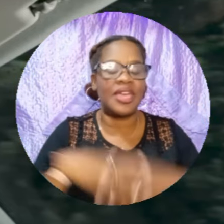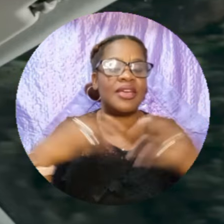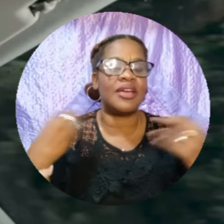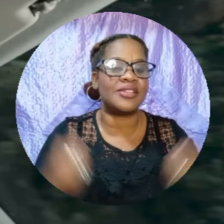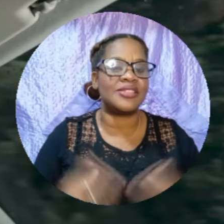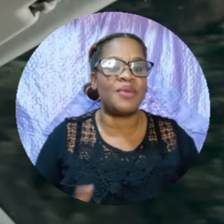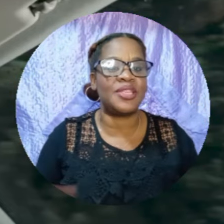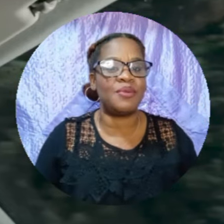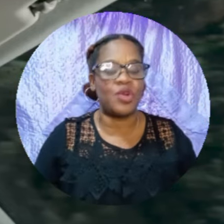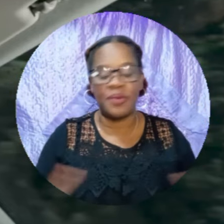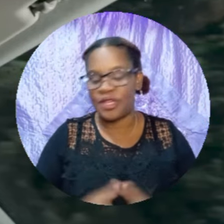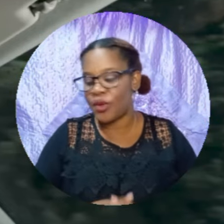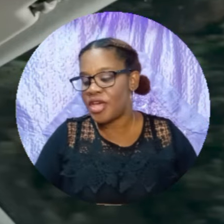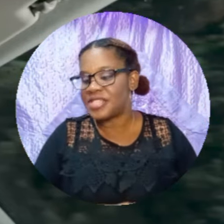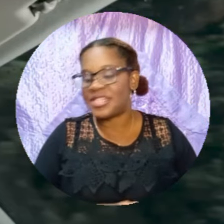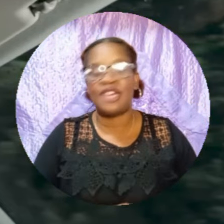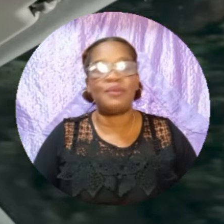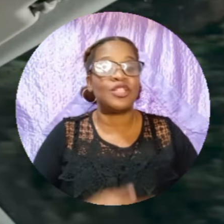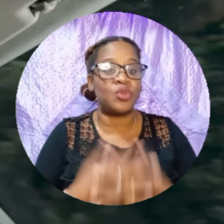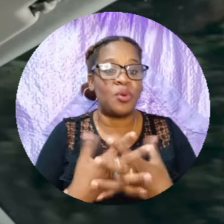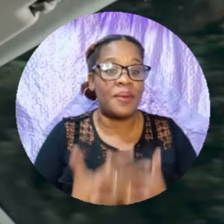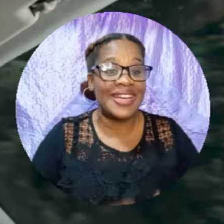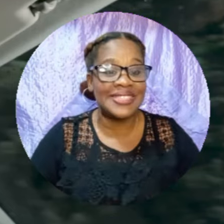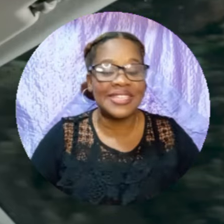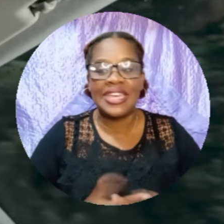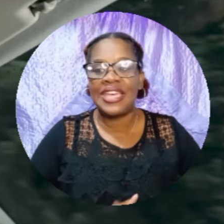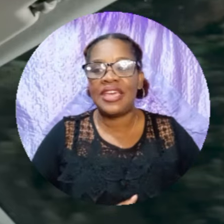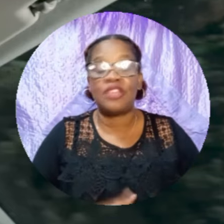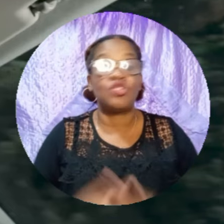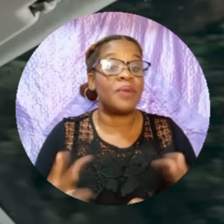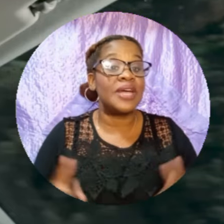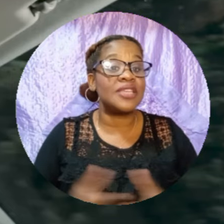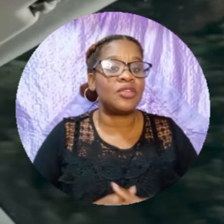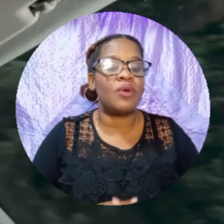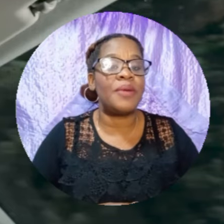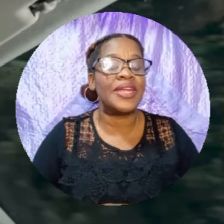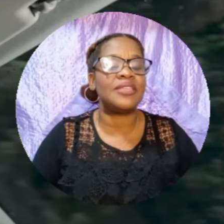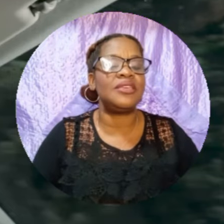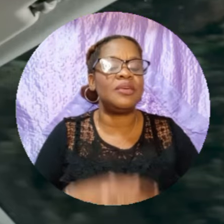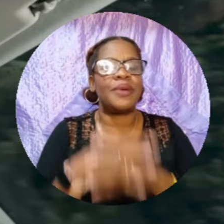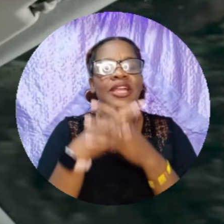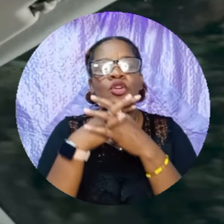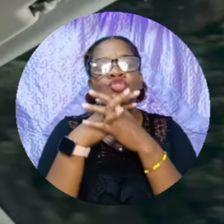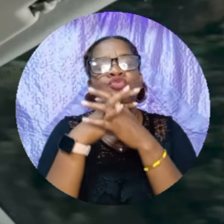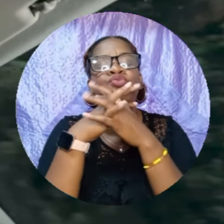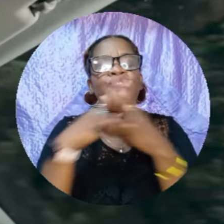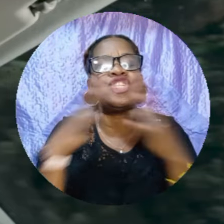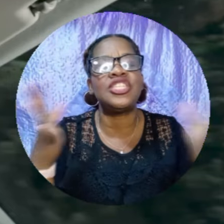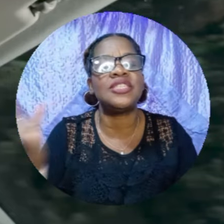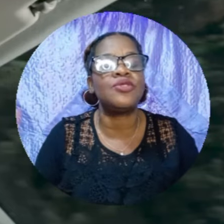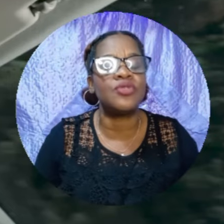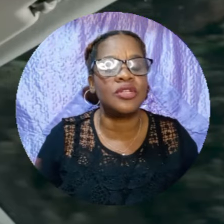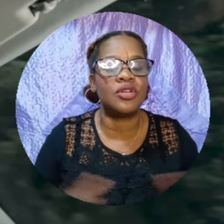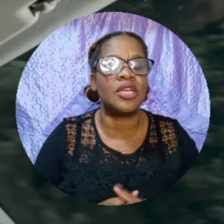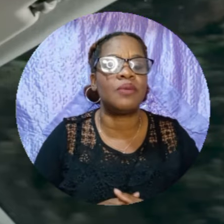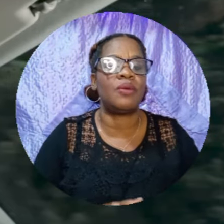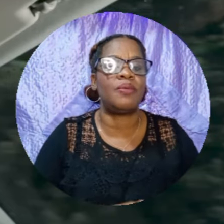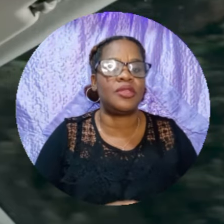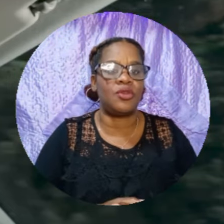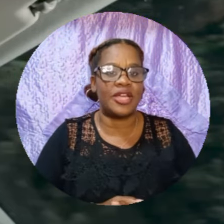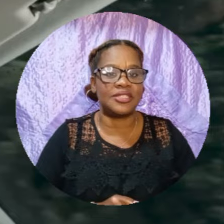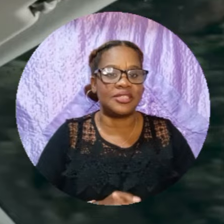que encarecidamente me lo ha pedido. Se llama Tomás. Tomás, esto va para ti y para los muchísimos suscriptores